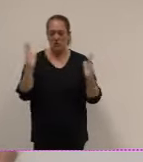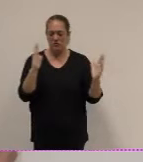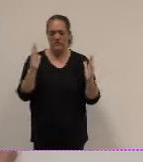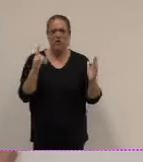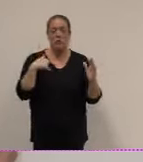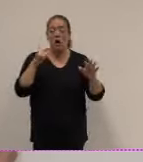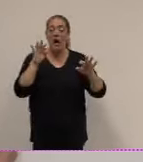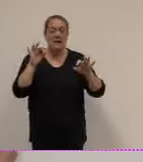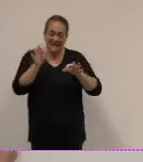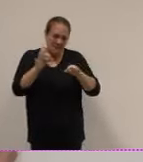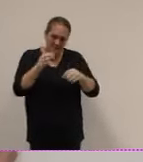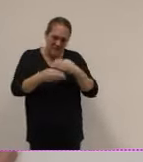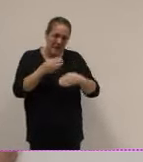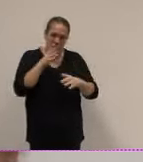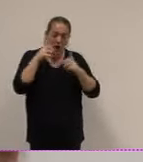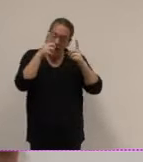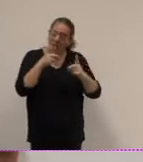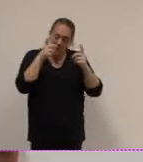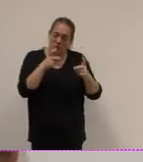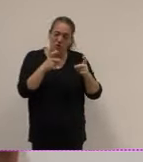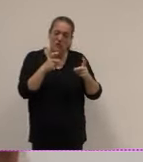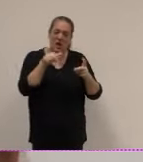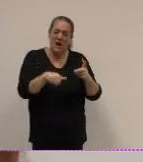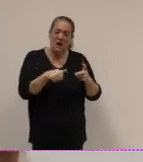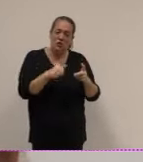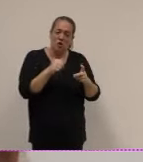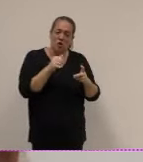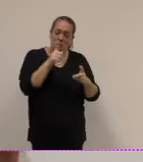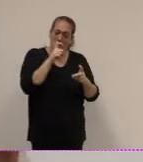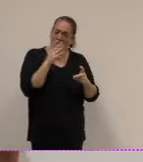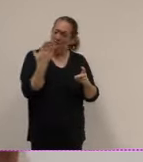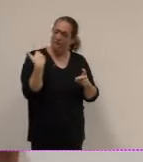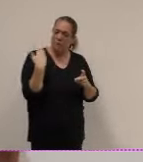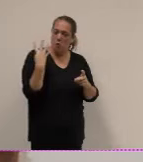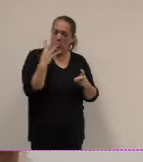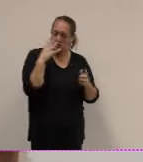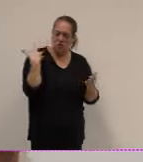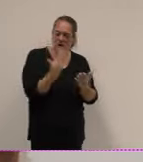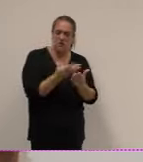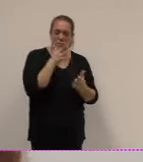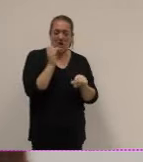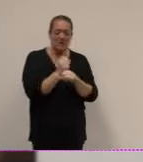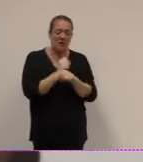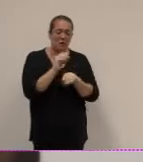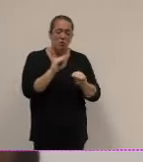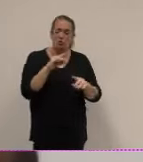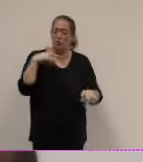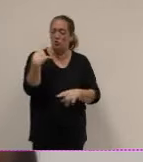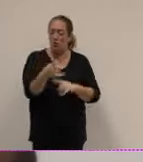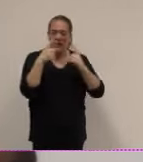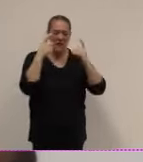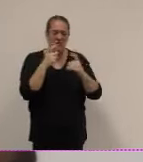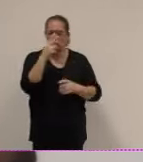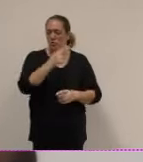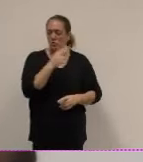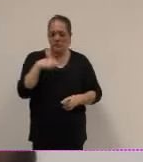pero especialmente el esfuerzo que han realizado también en estos últimos 4 años, porque han redoblado sus trabajos, sus esfuerzos, sus compromisos